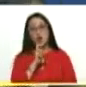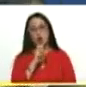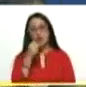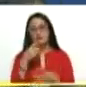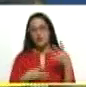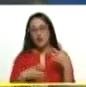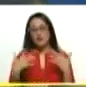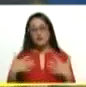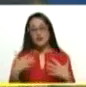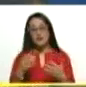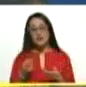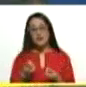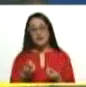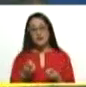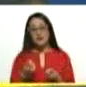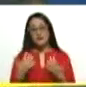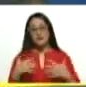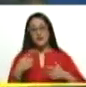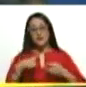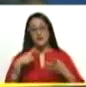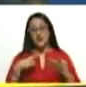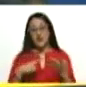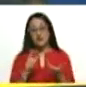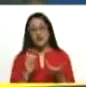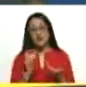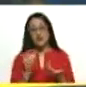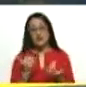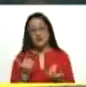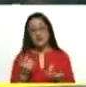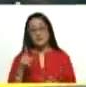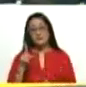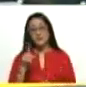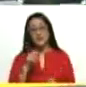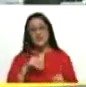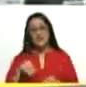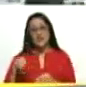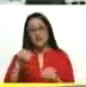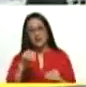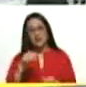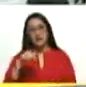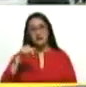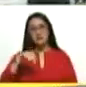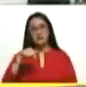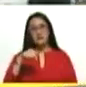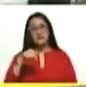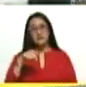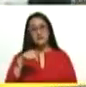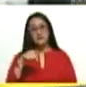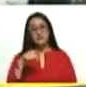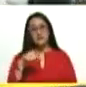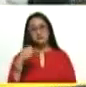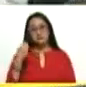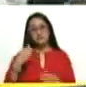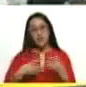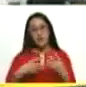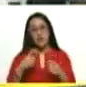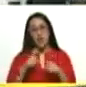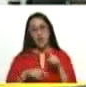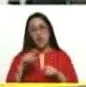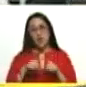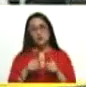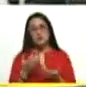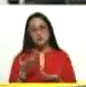minerales, recursos hídricos, diversidad biológica, tierras fértiles y una infinidad de ventajas atractivas